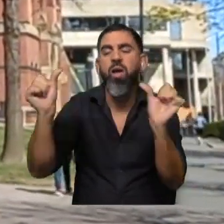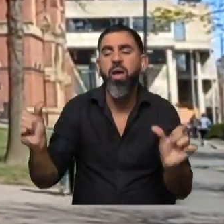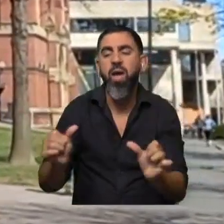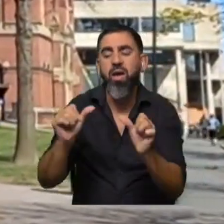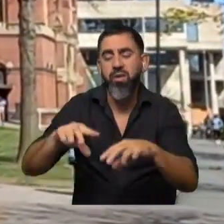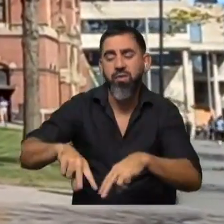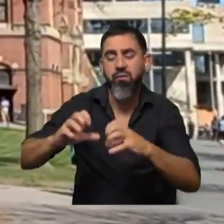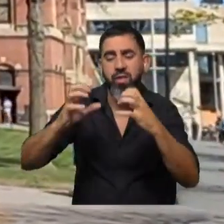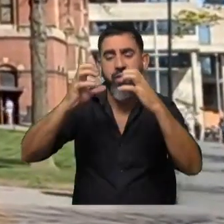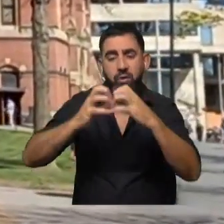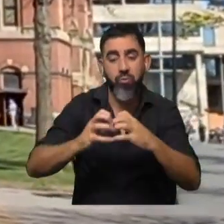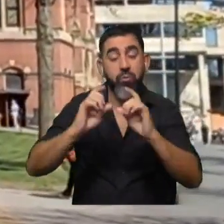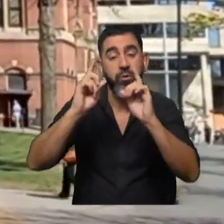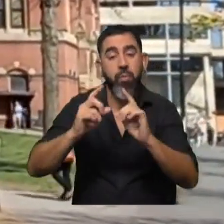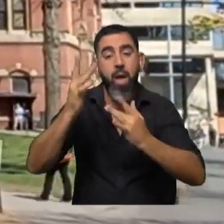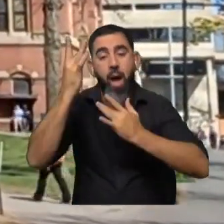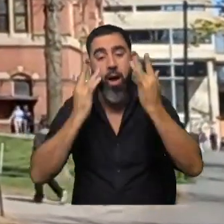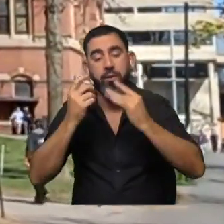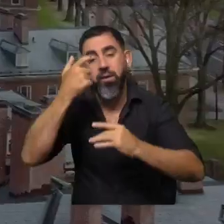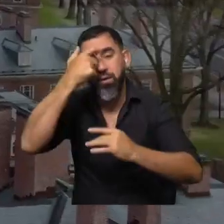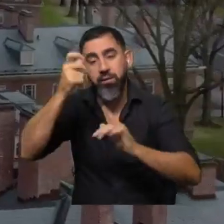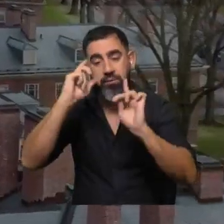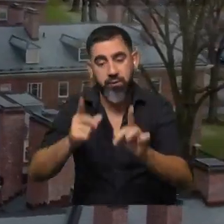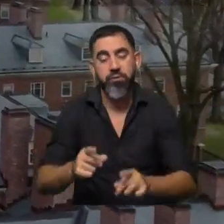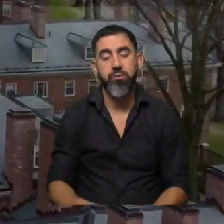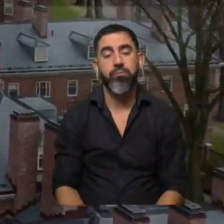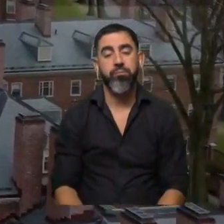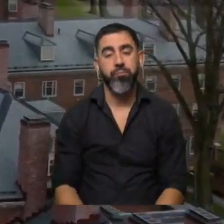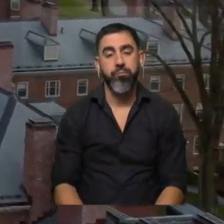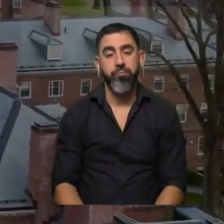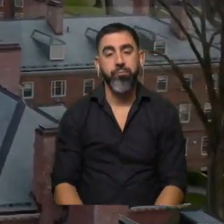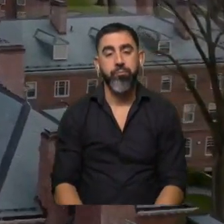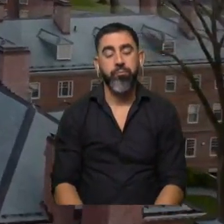cerebro y, por qué no, sobre arte y ciencia.